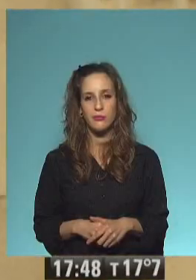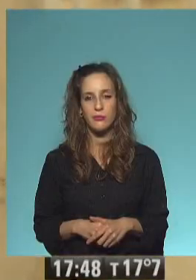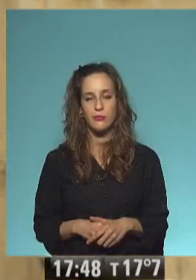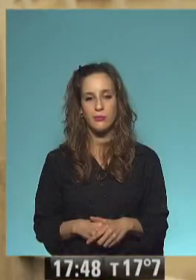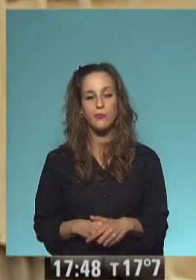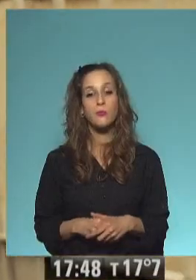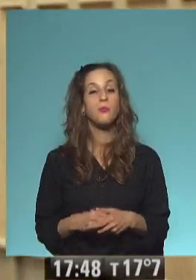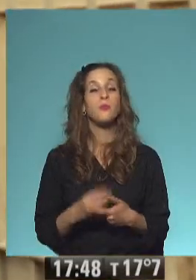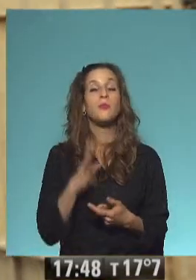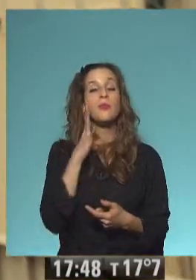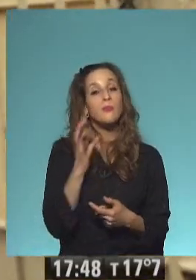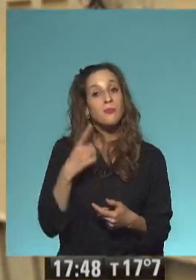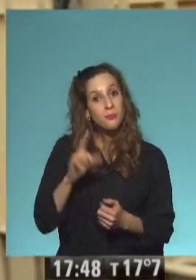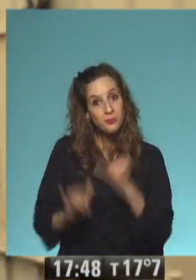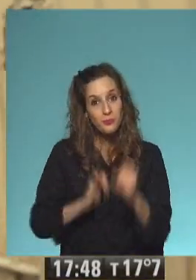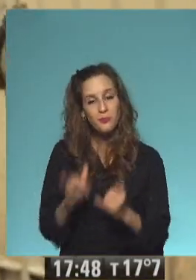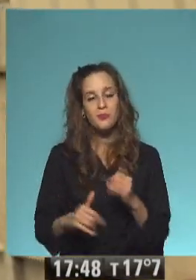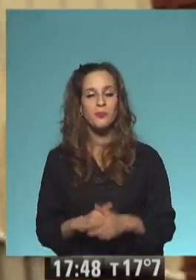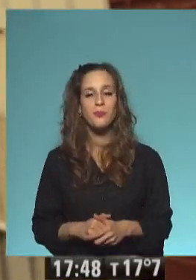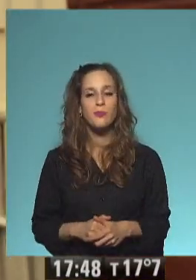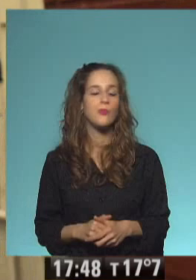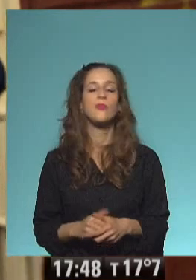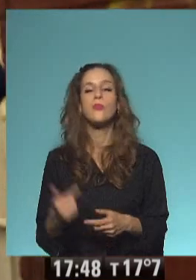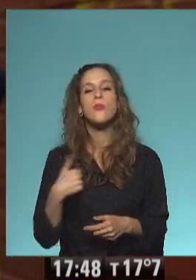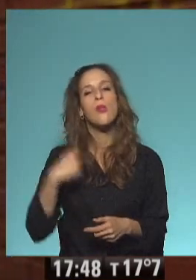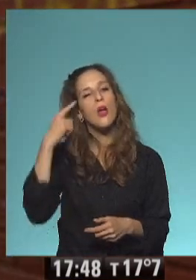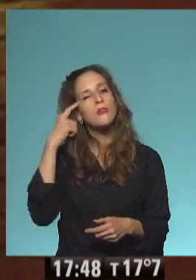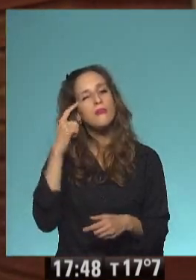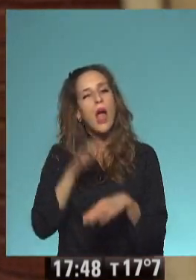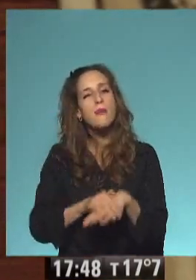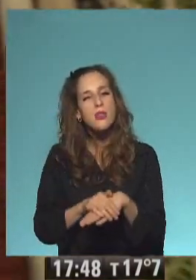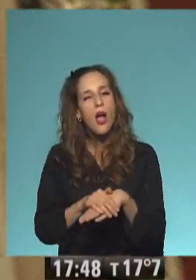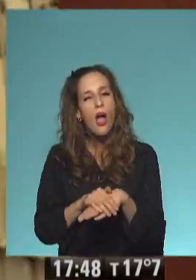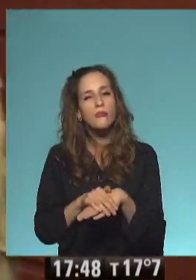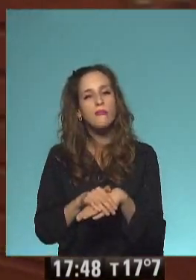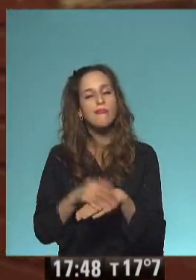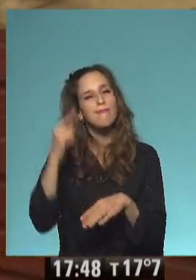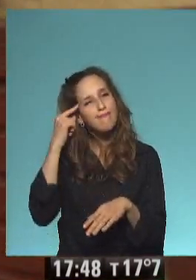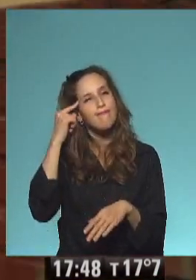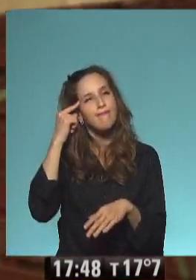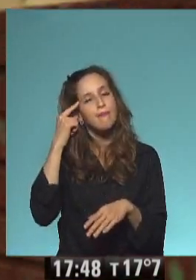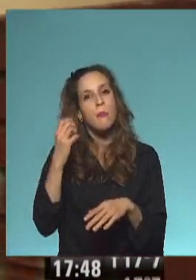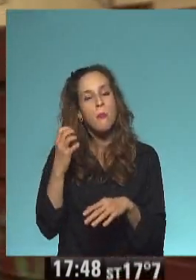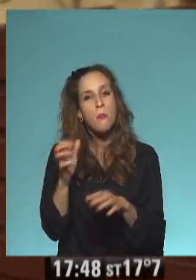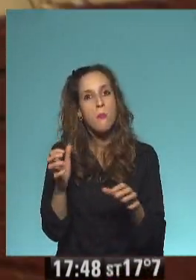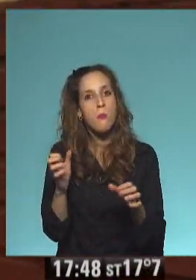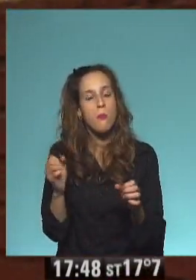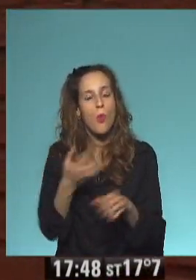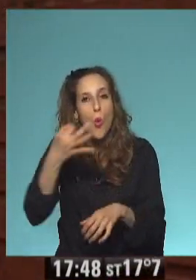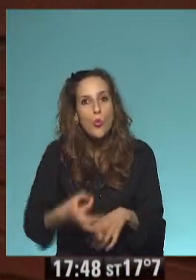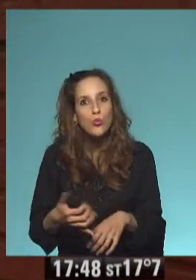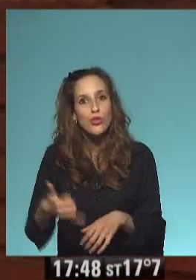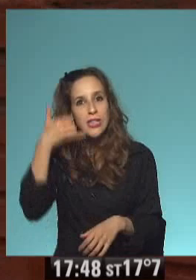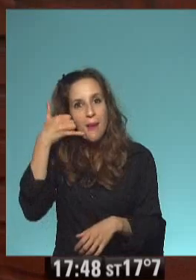¿Te cuento algo muy raro? Sí. Siempre que pienso en mi amiga Male, suena el teléfono y es ella. Me lee la